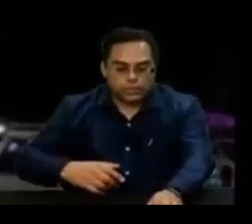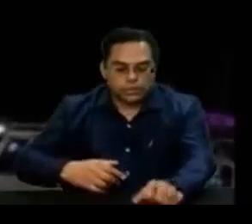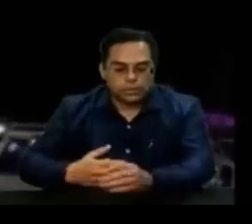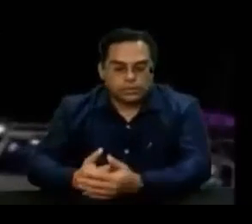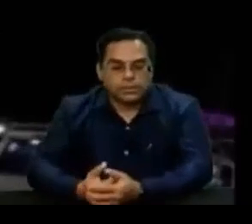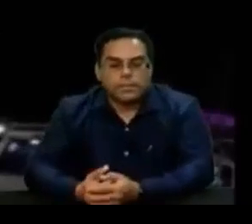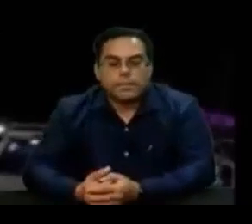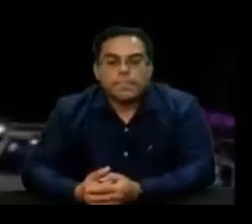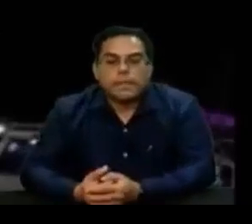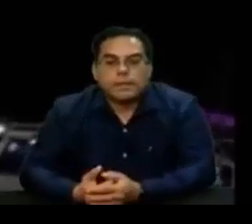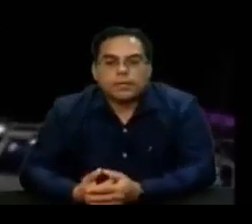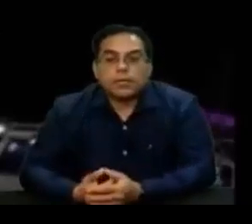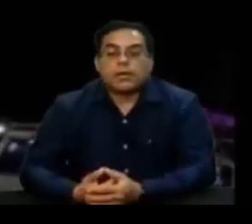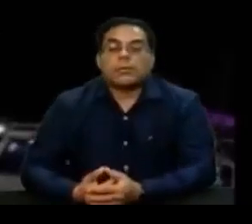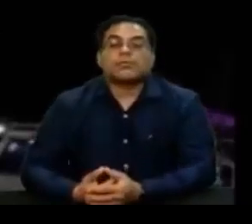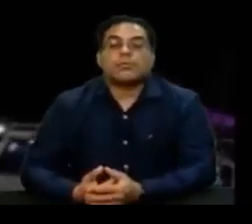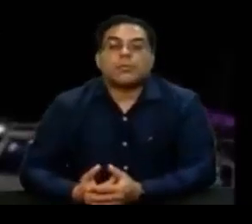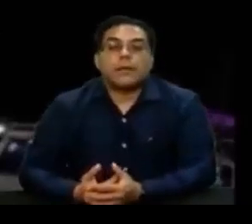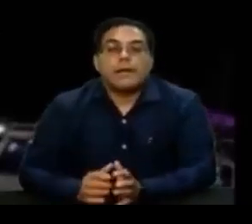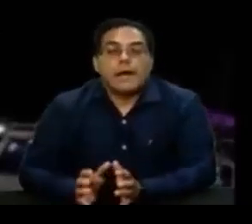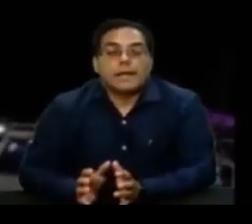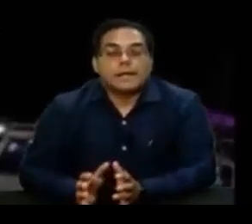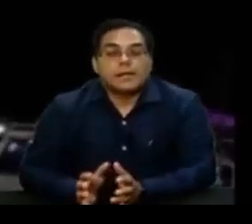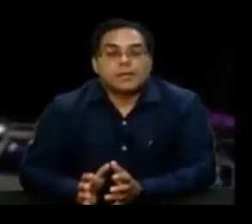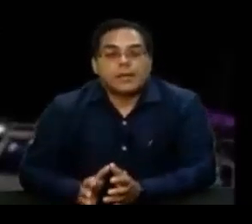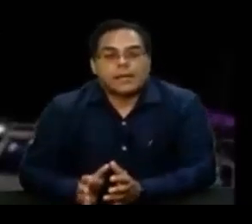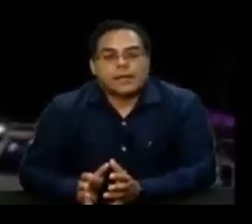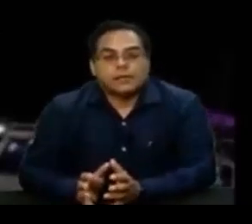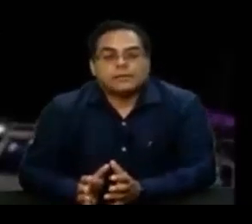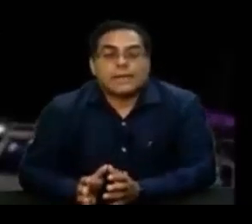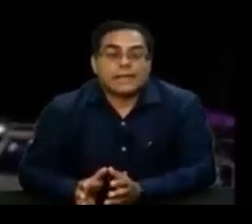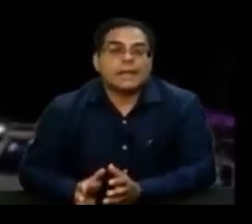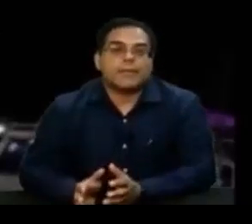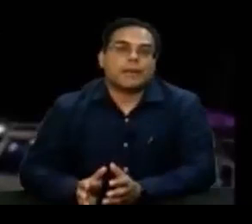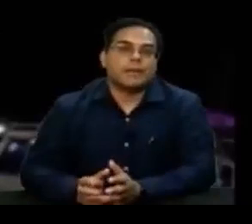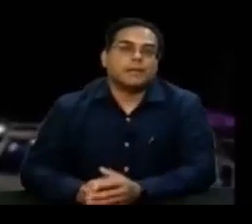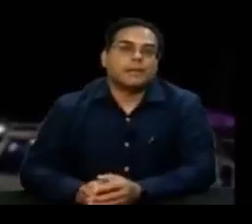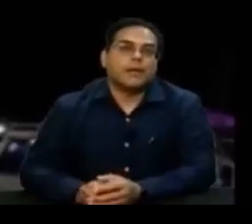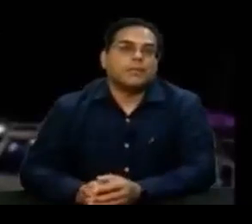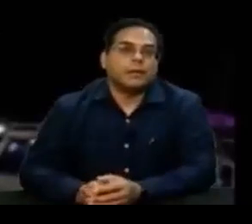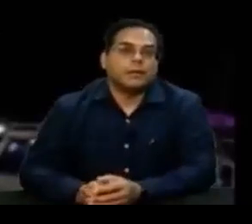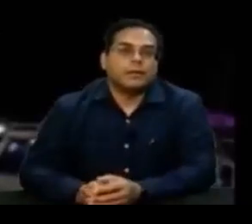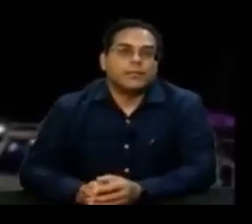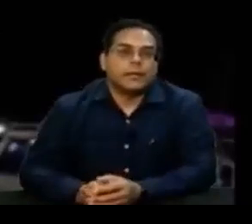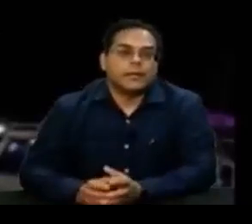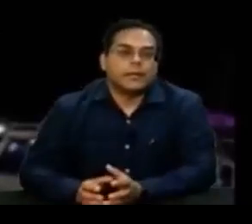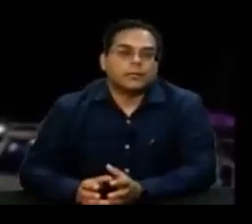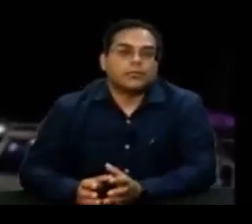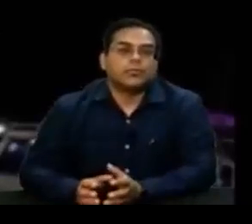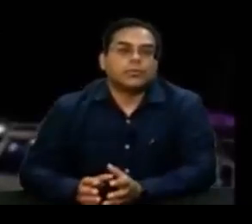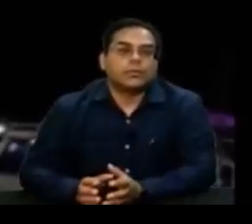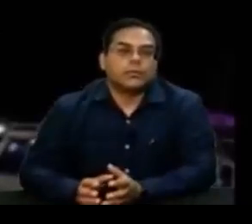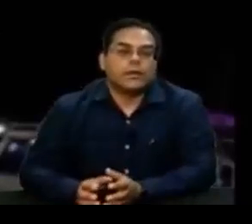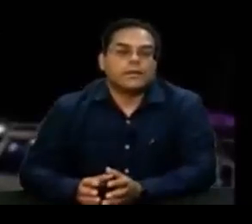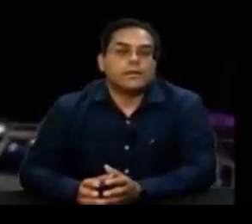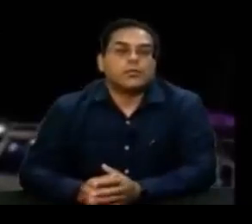ser colocado en una posición normal. Hay que recordar que nuestra guía para el trauma, para la solución